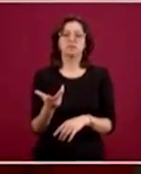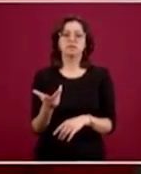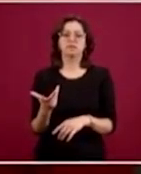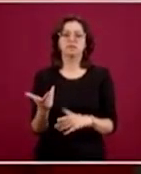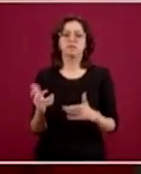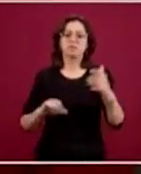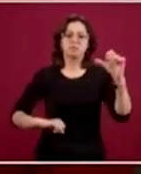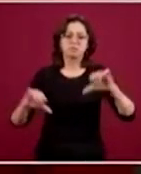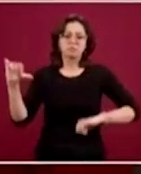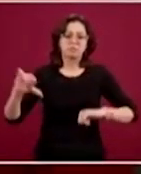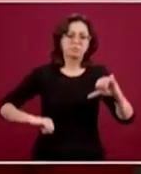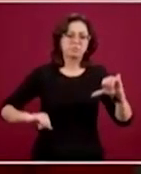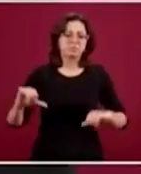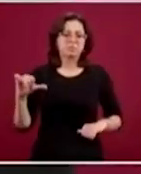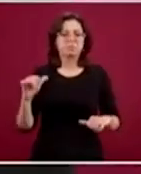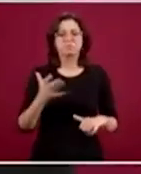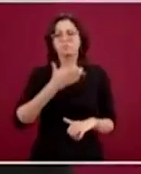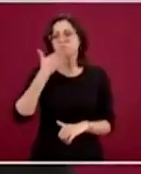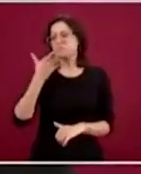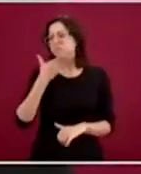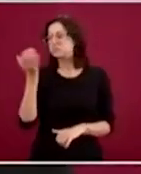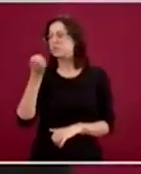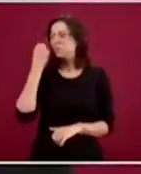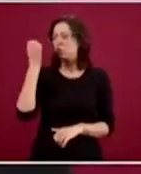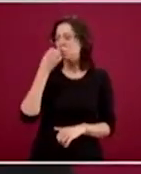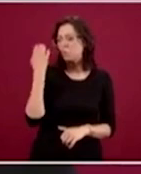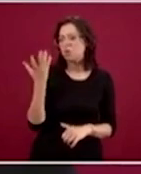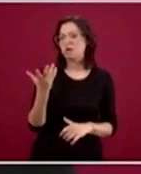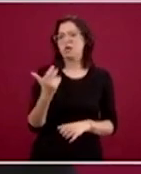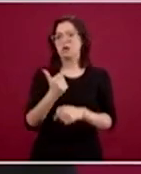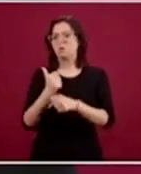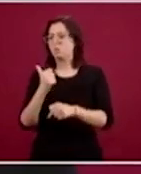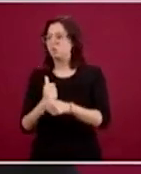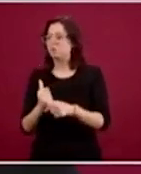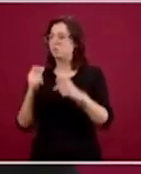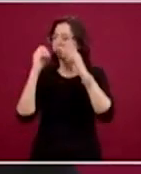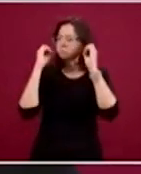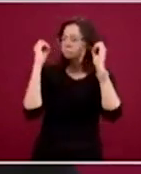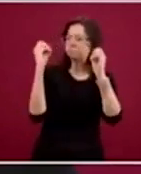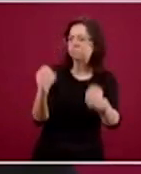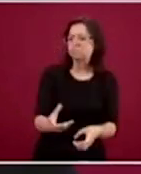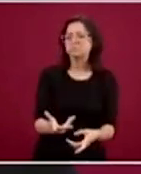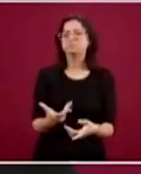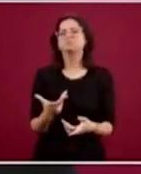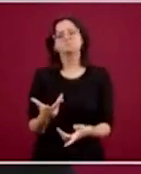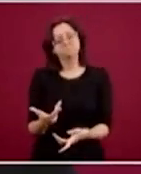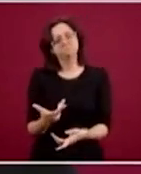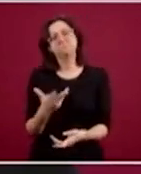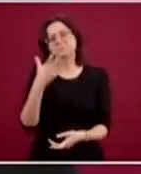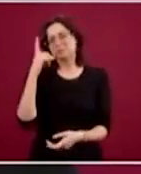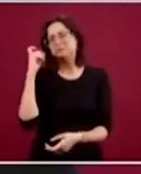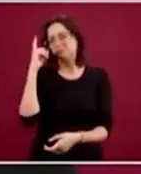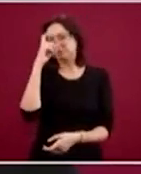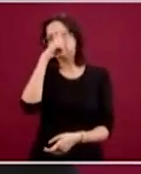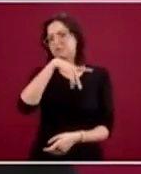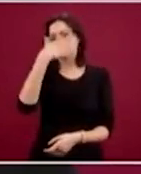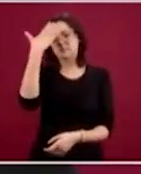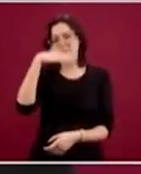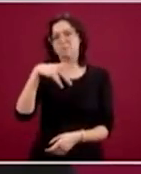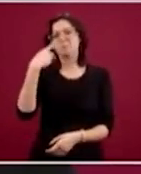no estar en sus actividades cotidianas como la escuela, no ver a sus abuelos. Pero les queremos reconocer a cada uno de